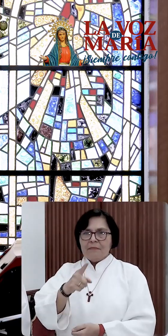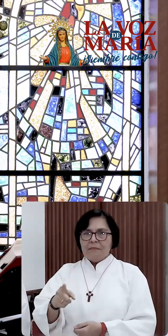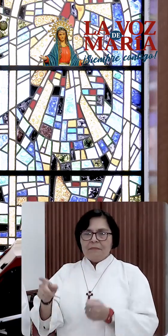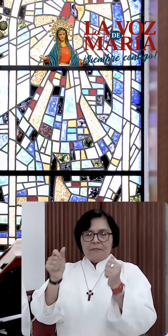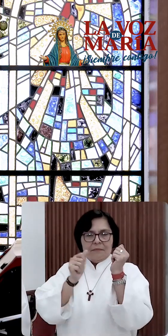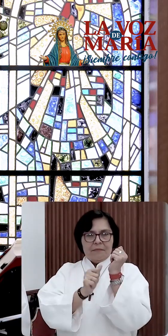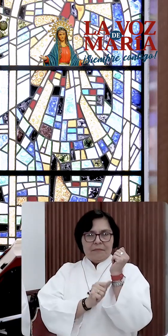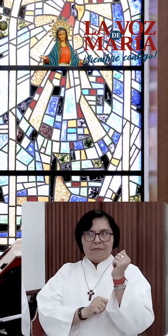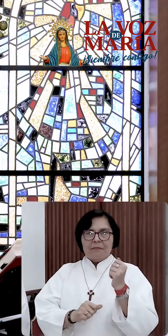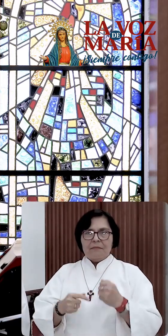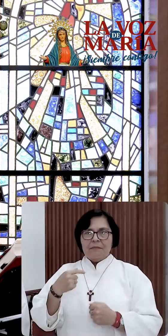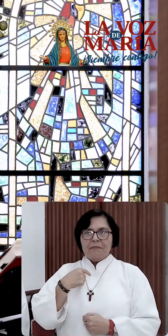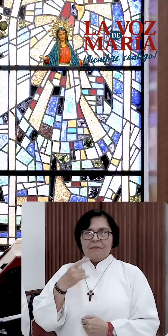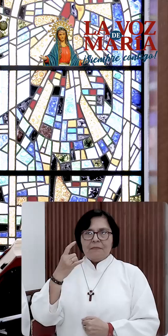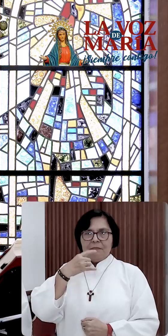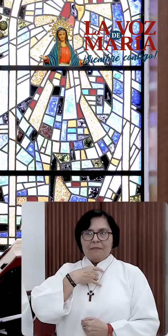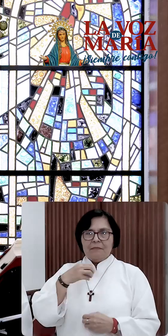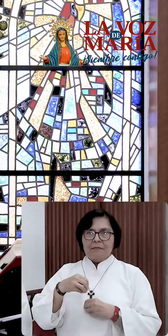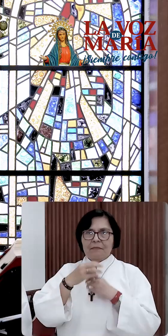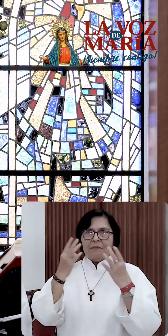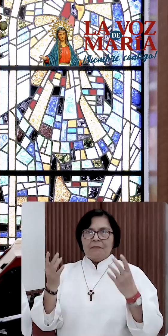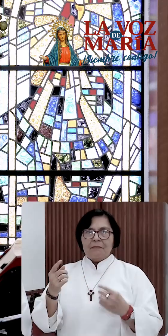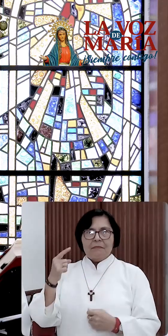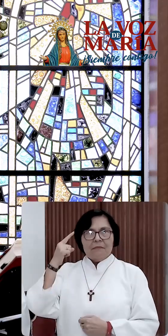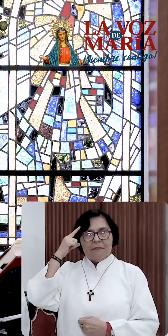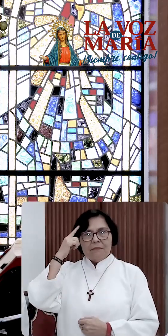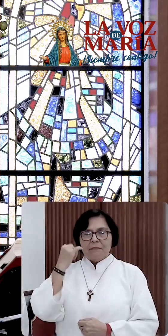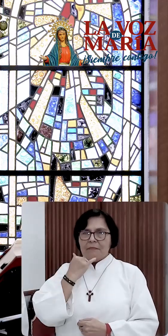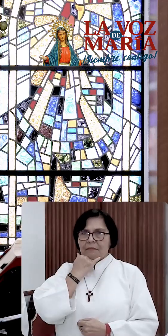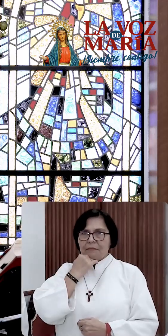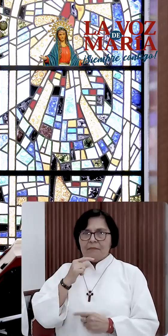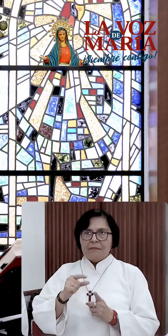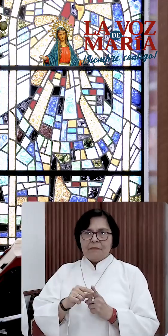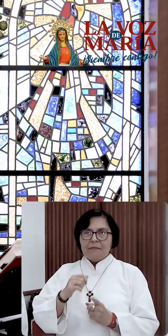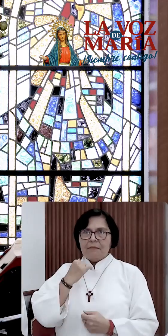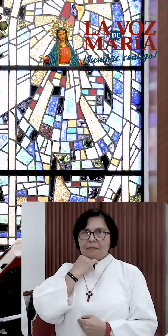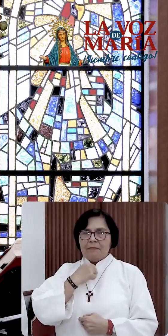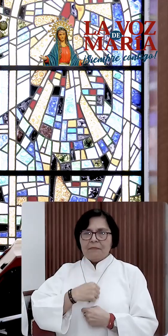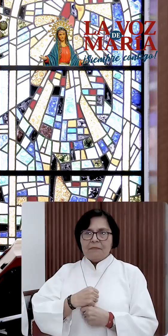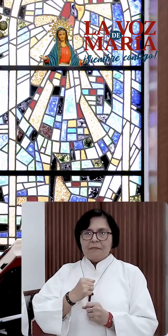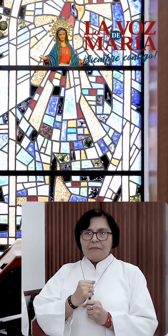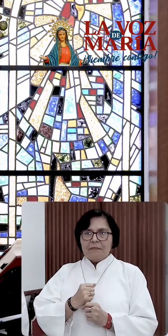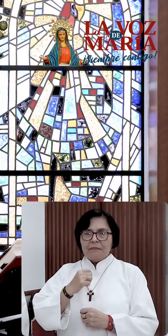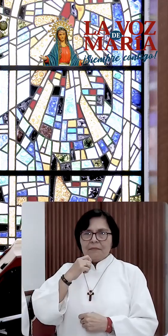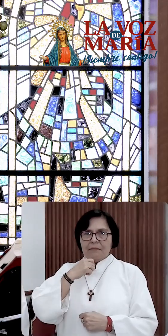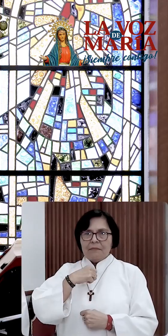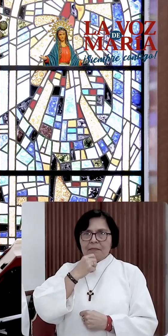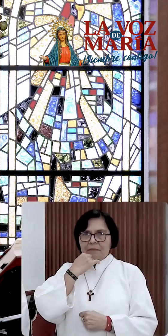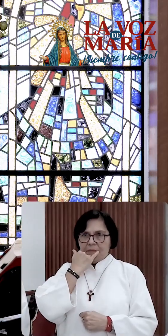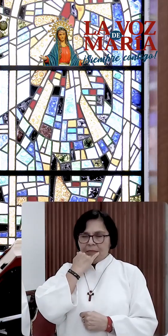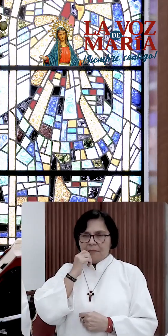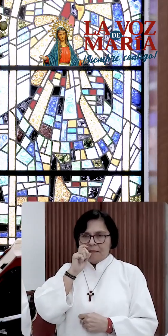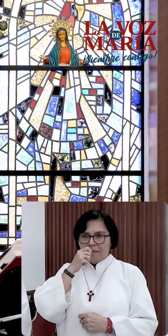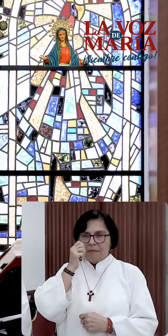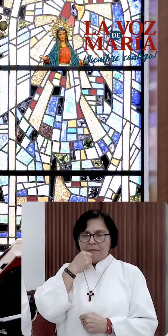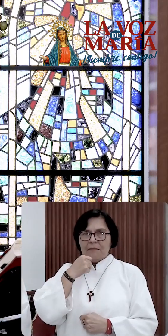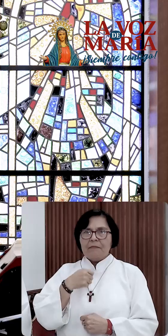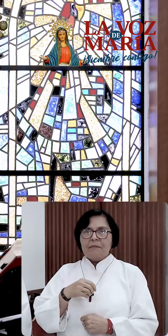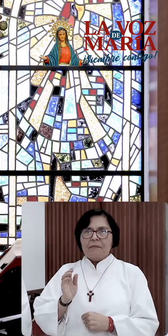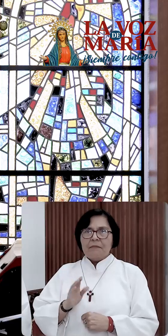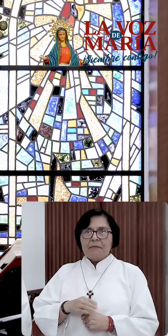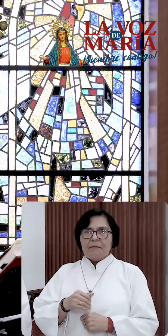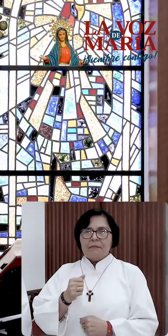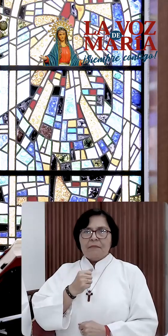ante ustedes, hermanos, que he pecado mucho de pensamiento, palabra, obra y